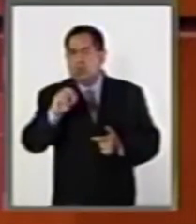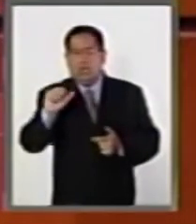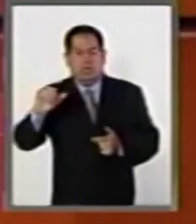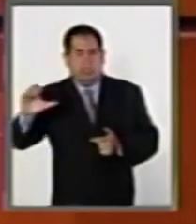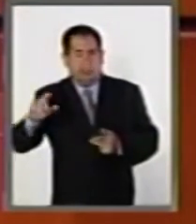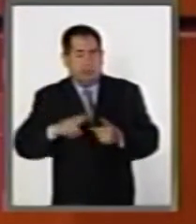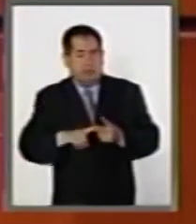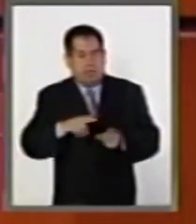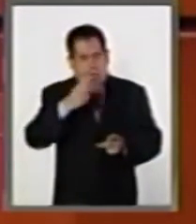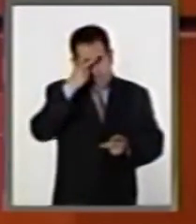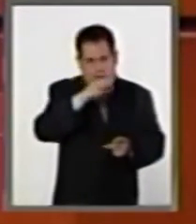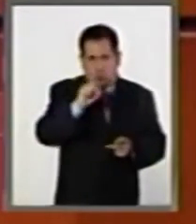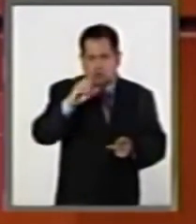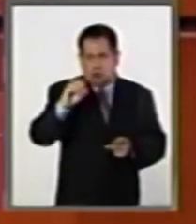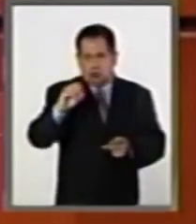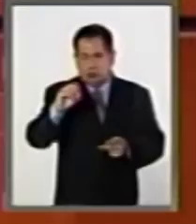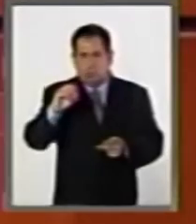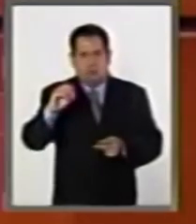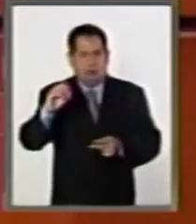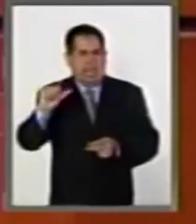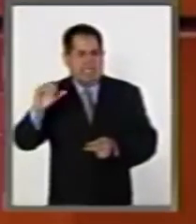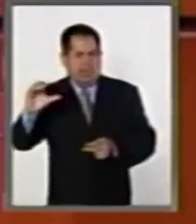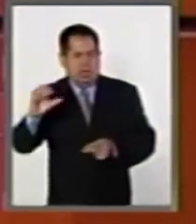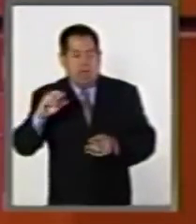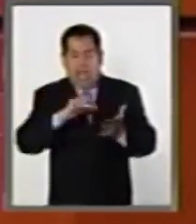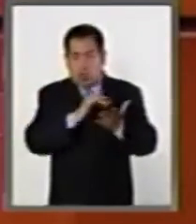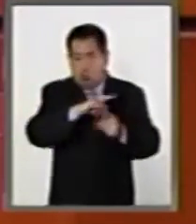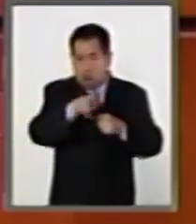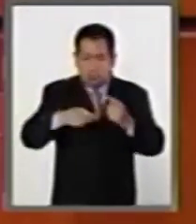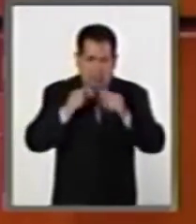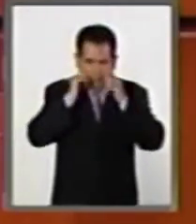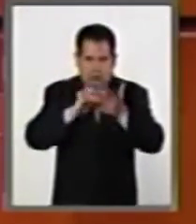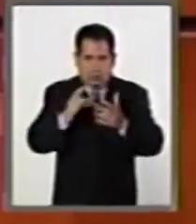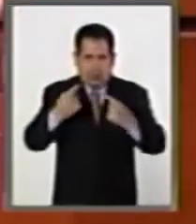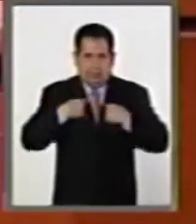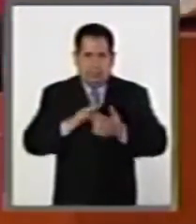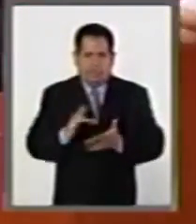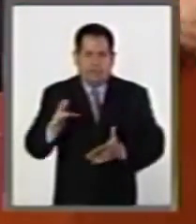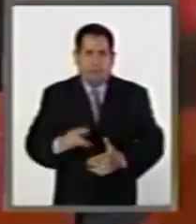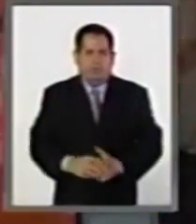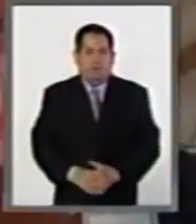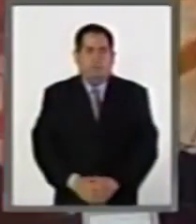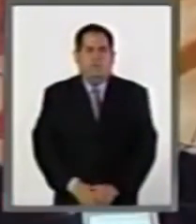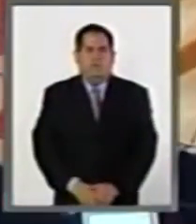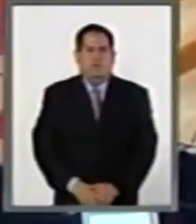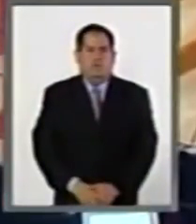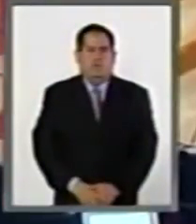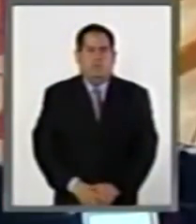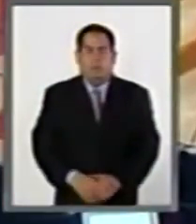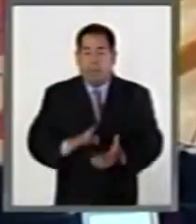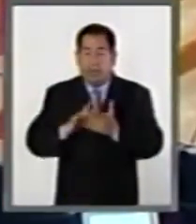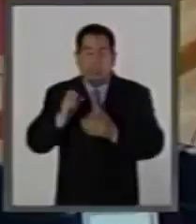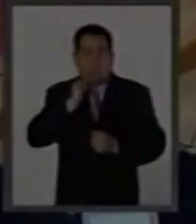México SOS. Muchas gracias a ustedes por su atención. Gracias, senadora. Tiene ahora el...